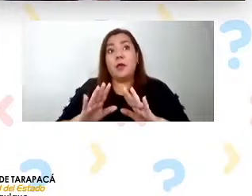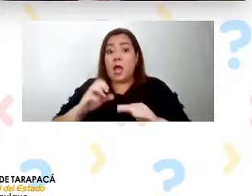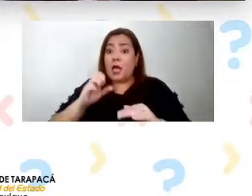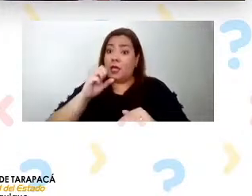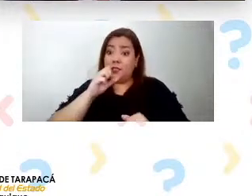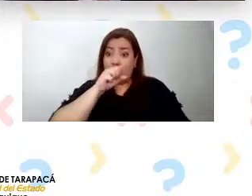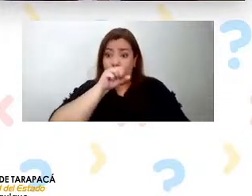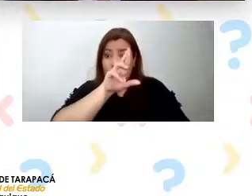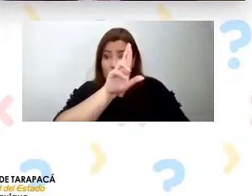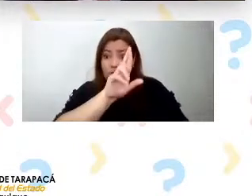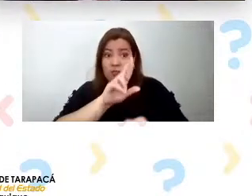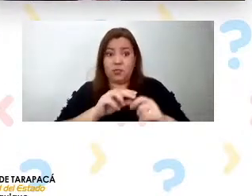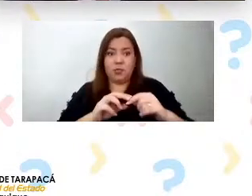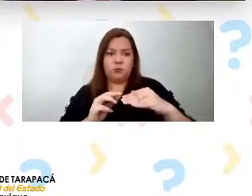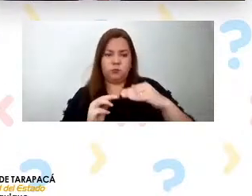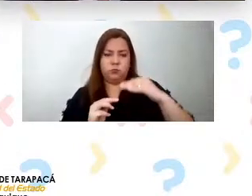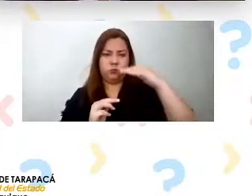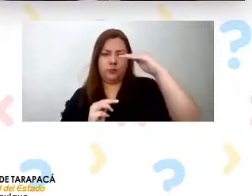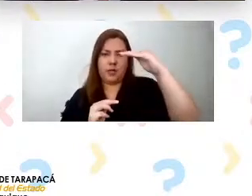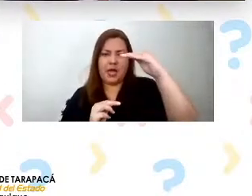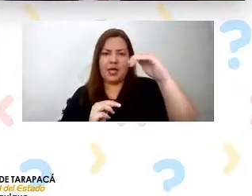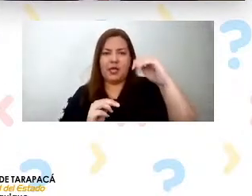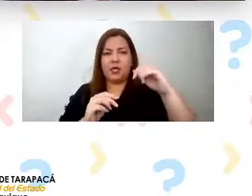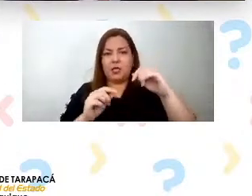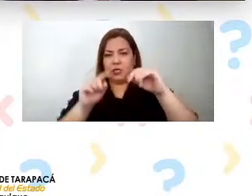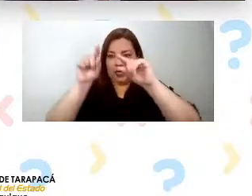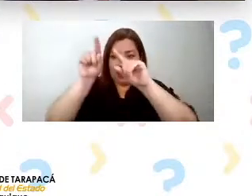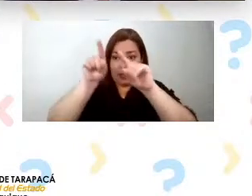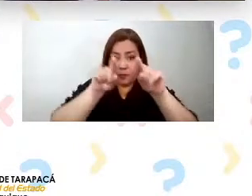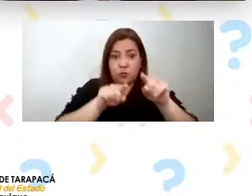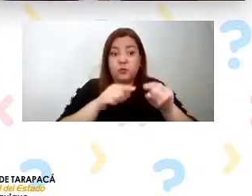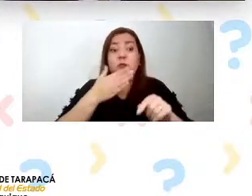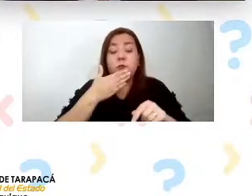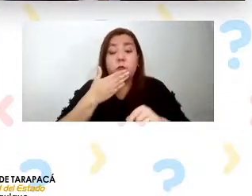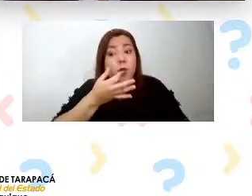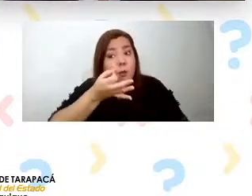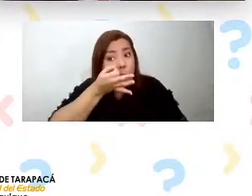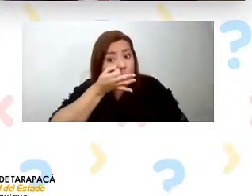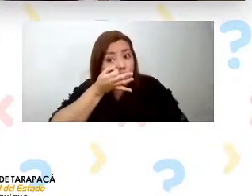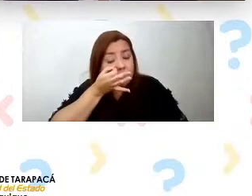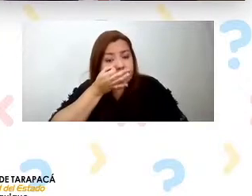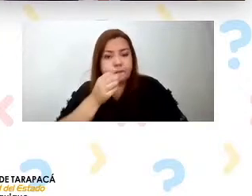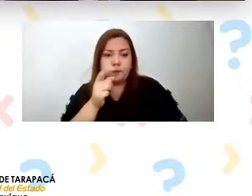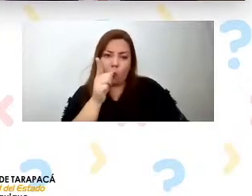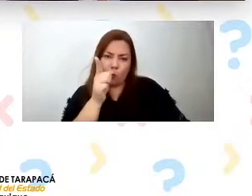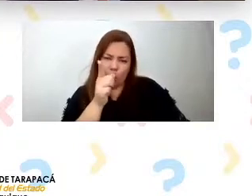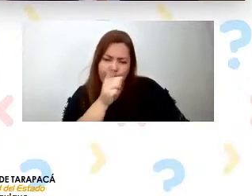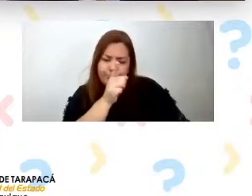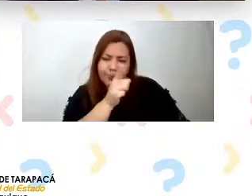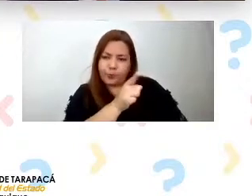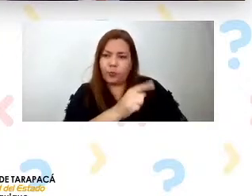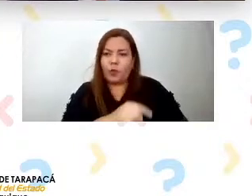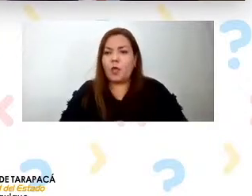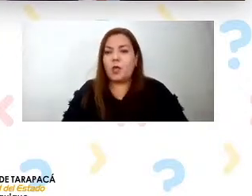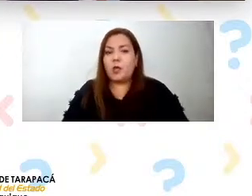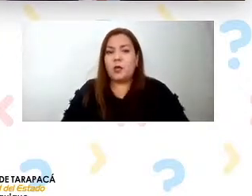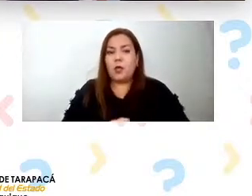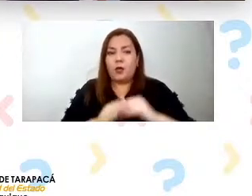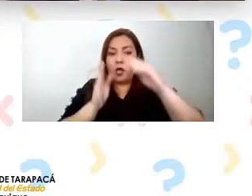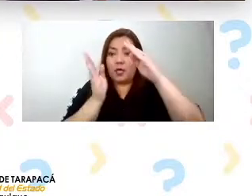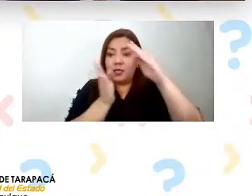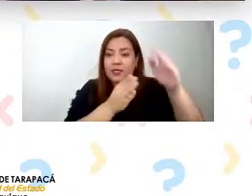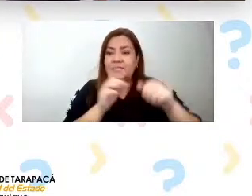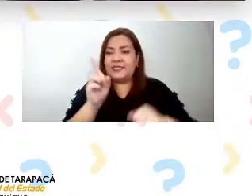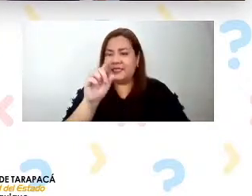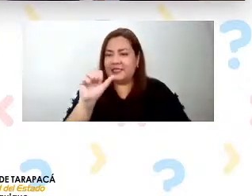norte, en la depresión, también lo podemos observar acá en formación el salar de